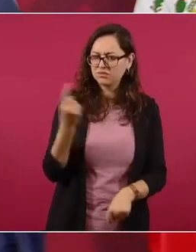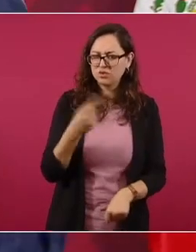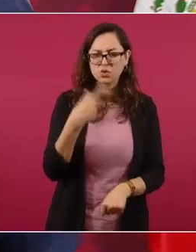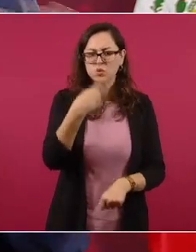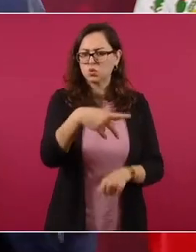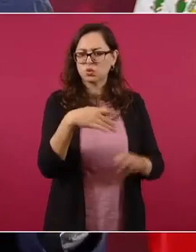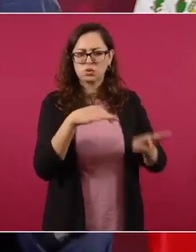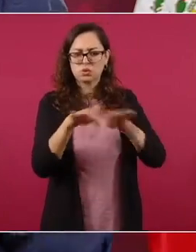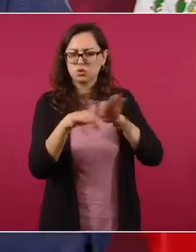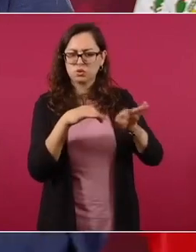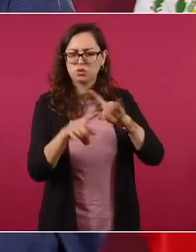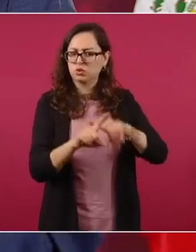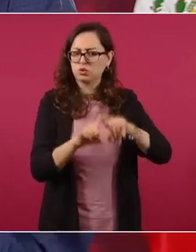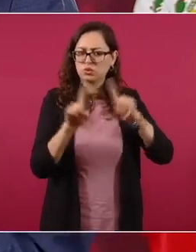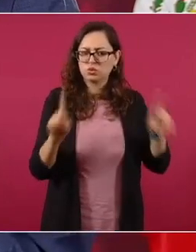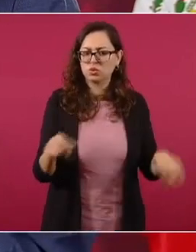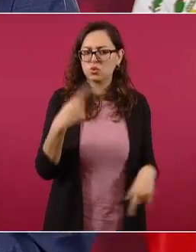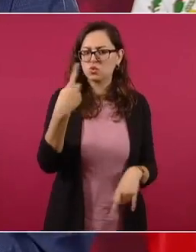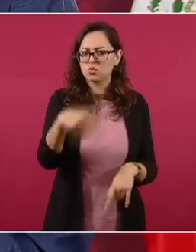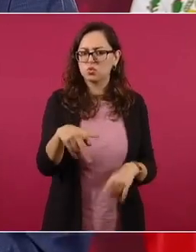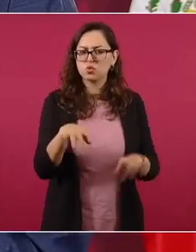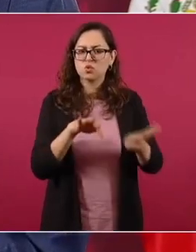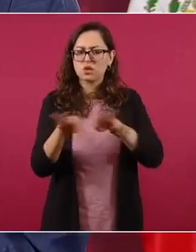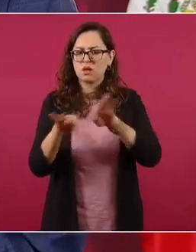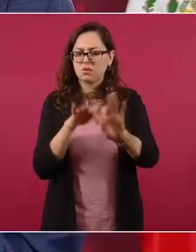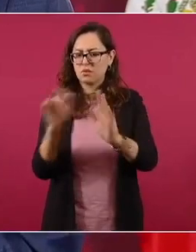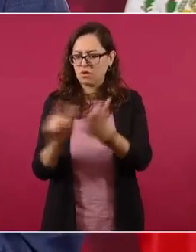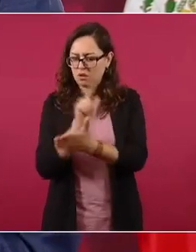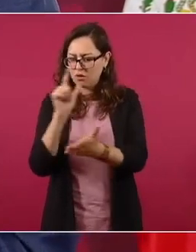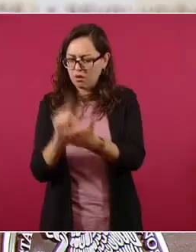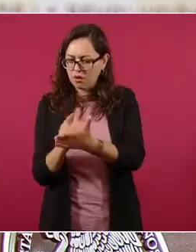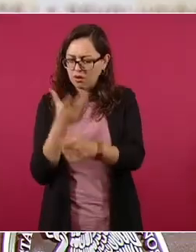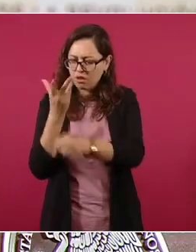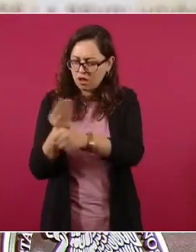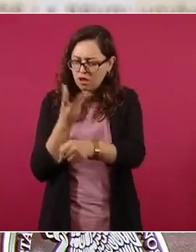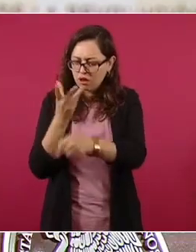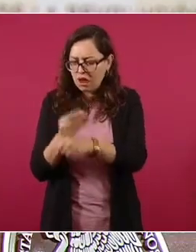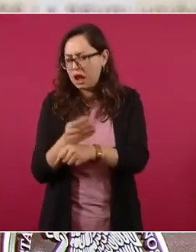¿Su función es legislar? Pues les daban